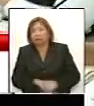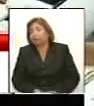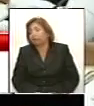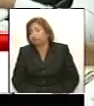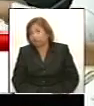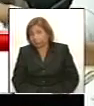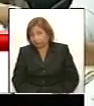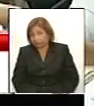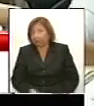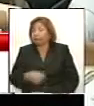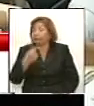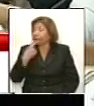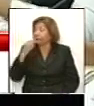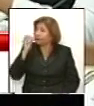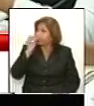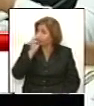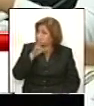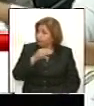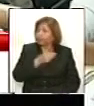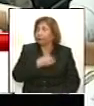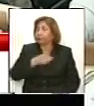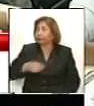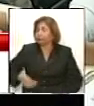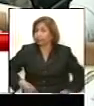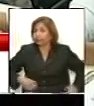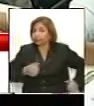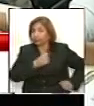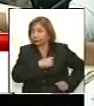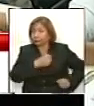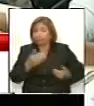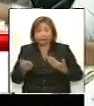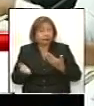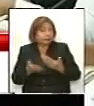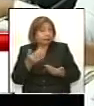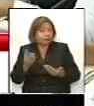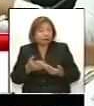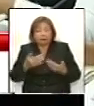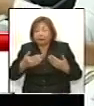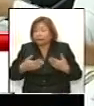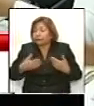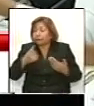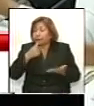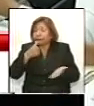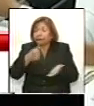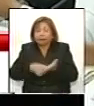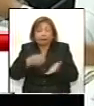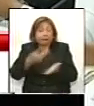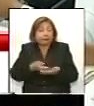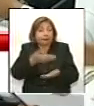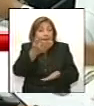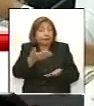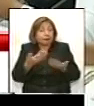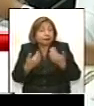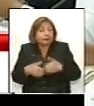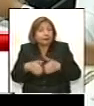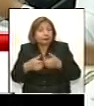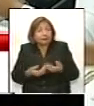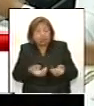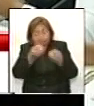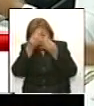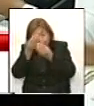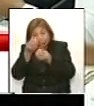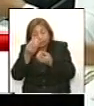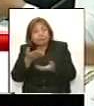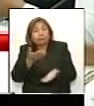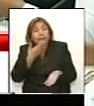le ha manifestado al Ministerio del Interior. ¿Cómo una persona que hace una investigación que es tan simple no puede cursar un oficio a una empresa para que la empresa le informe